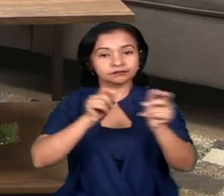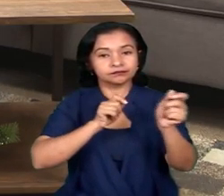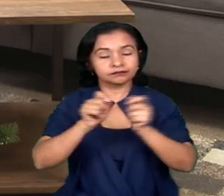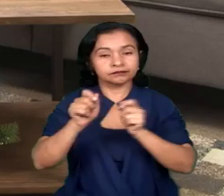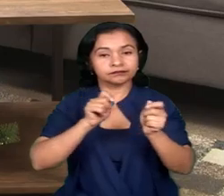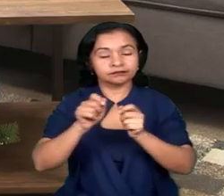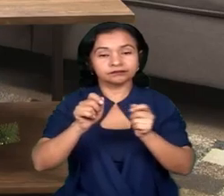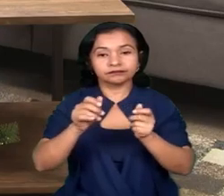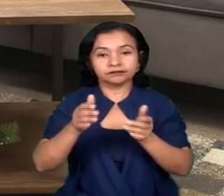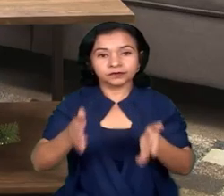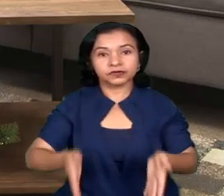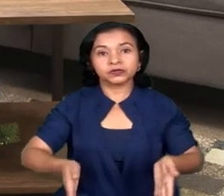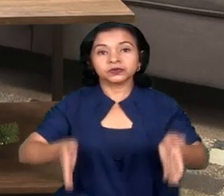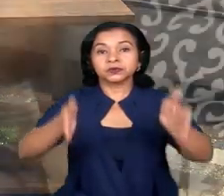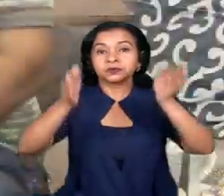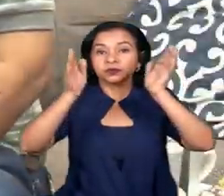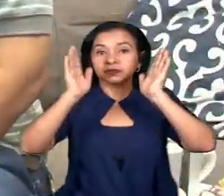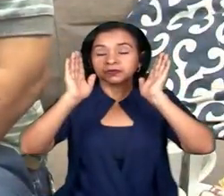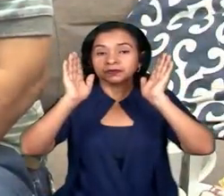un edificio